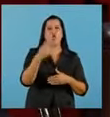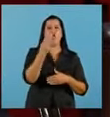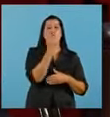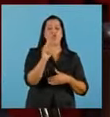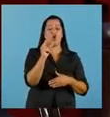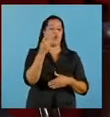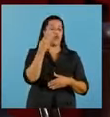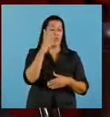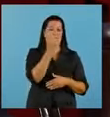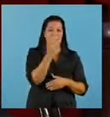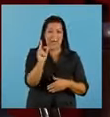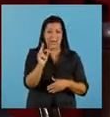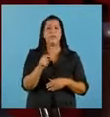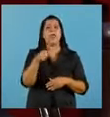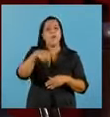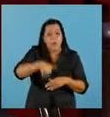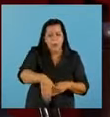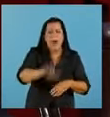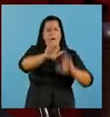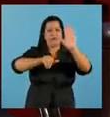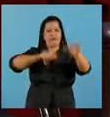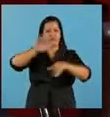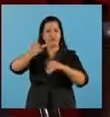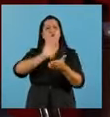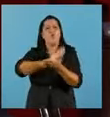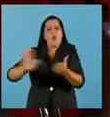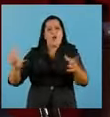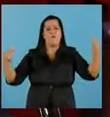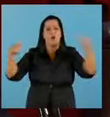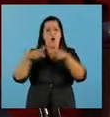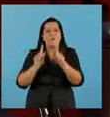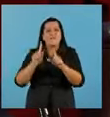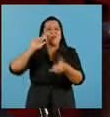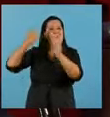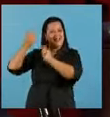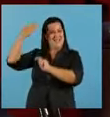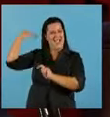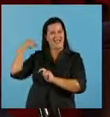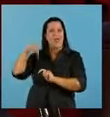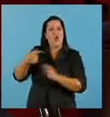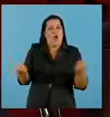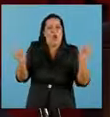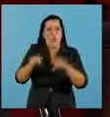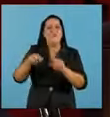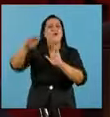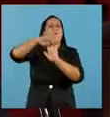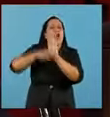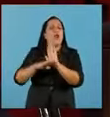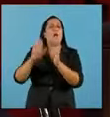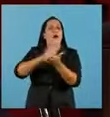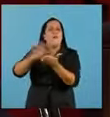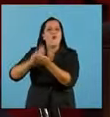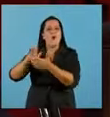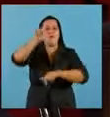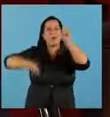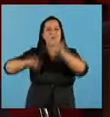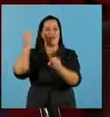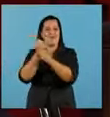2020, se convocará una nueva edición actualizada de dicha experiencia a la que llamaremos Programa de Innovadores de